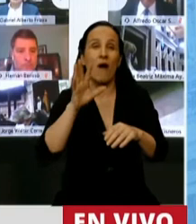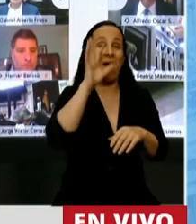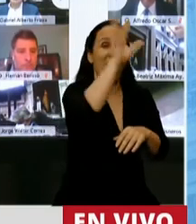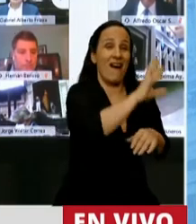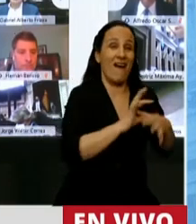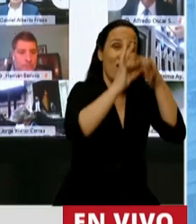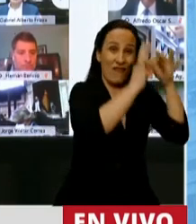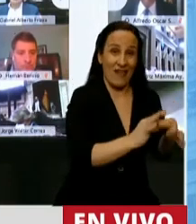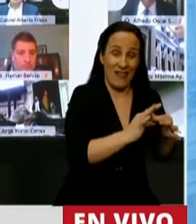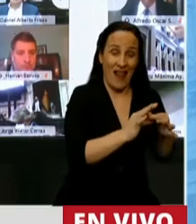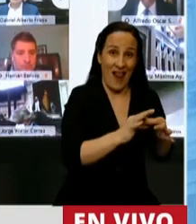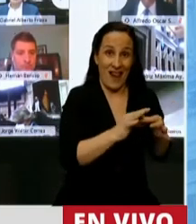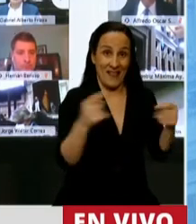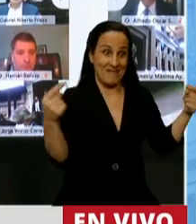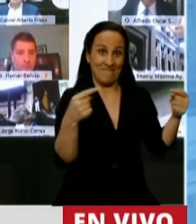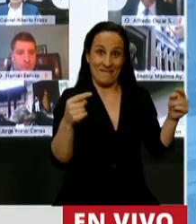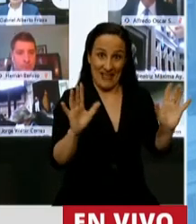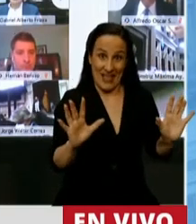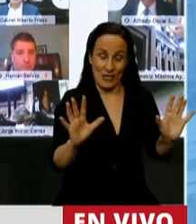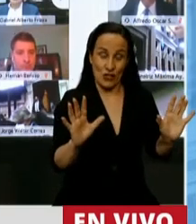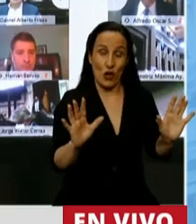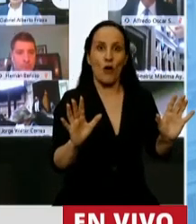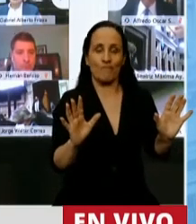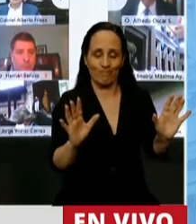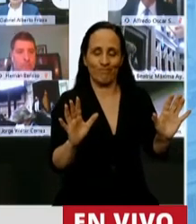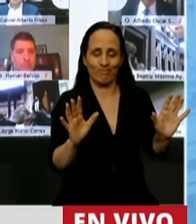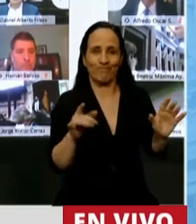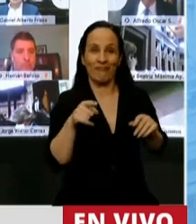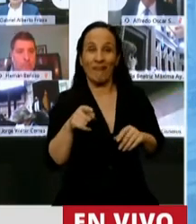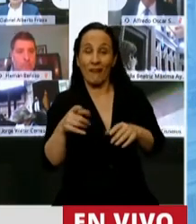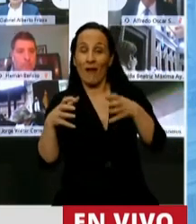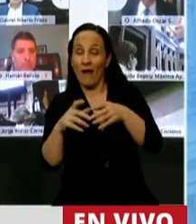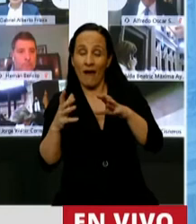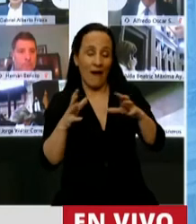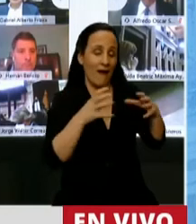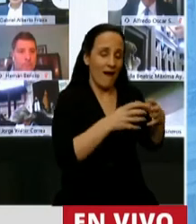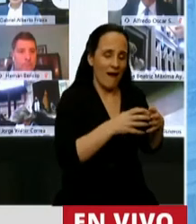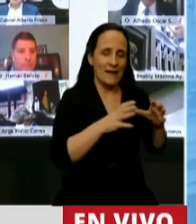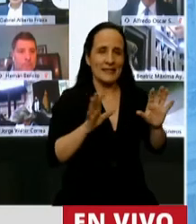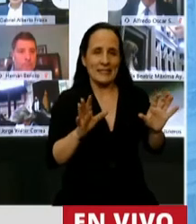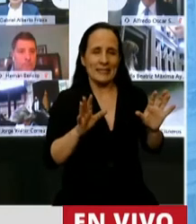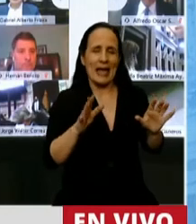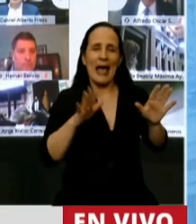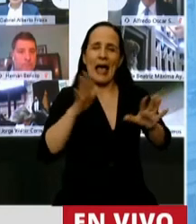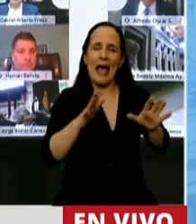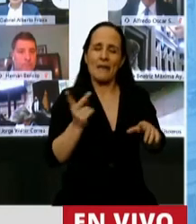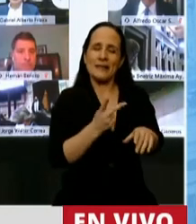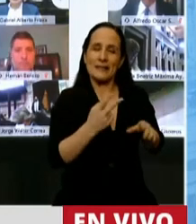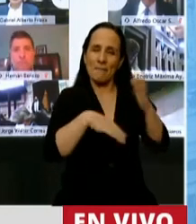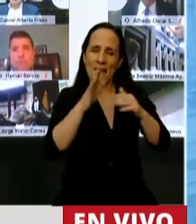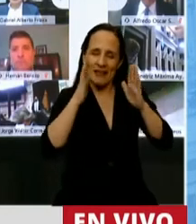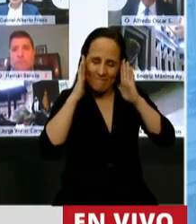significa. Estas fuerzas y estas coaliciones nacionales consideramos que más de una oportunidad pecan de